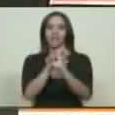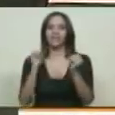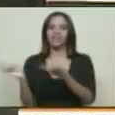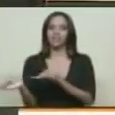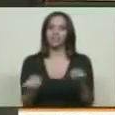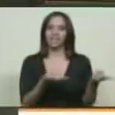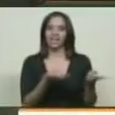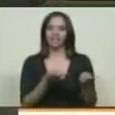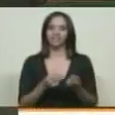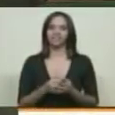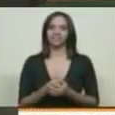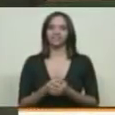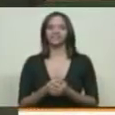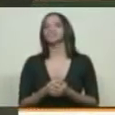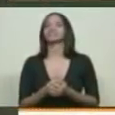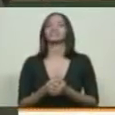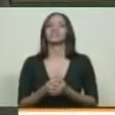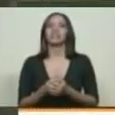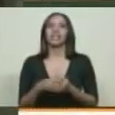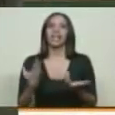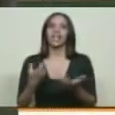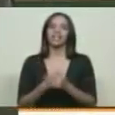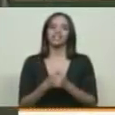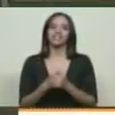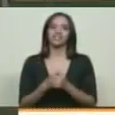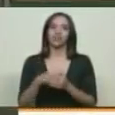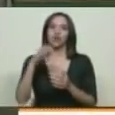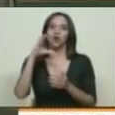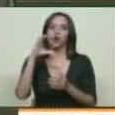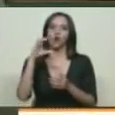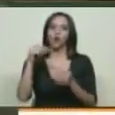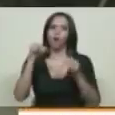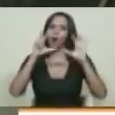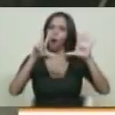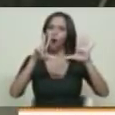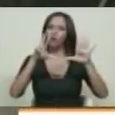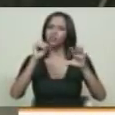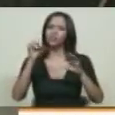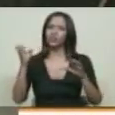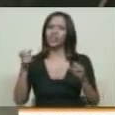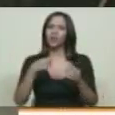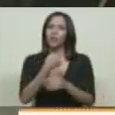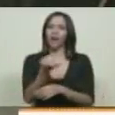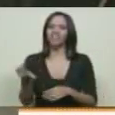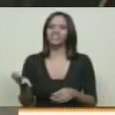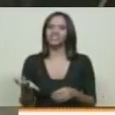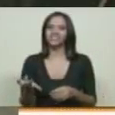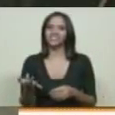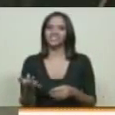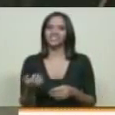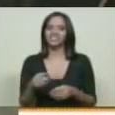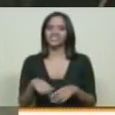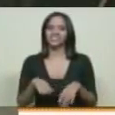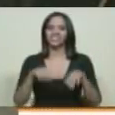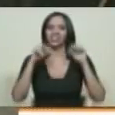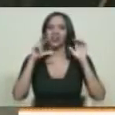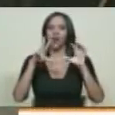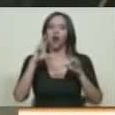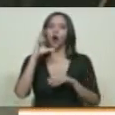Ochotorena. Ochotorena, el de la verbena. ¿Son Ochotorena o cuántos? ¿Eh? ¿Son ocho torenos o cuántos? Ocho torenos, ocho torenos. Uno de